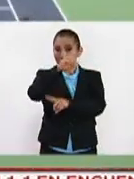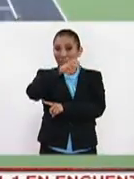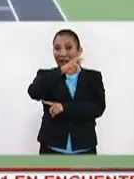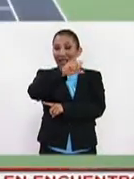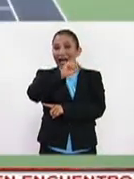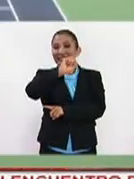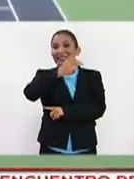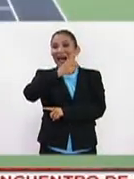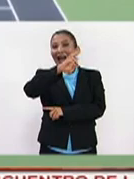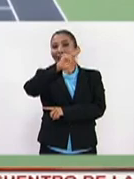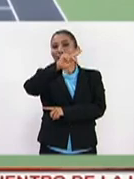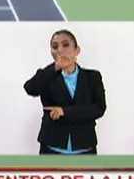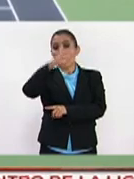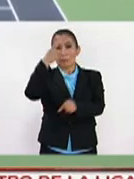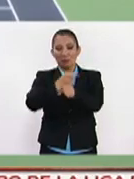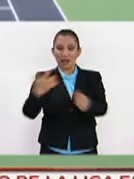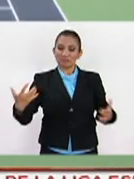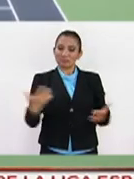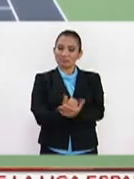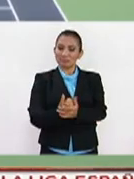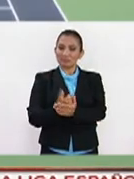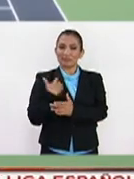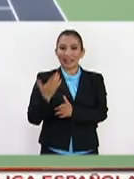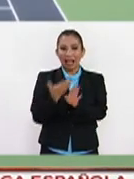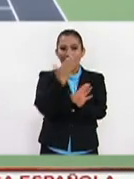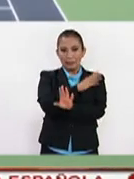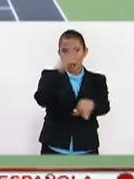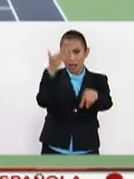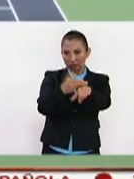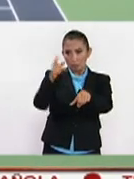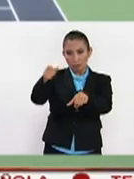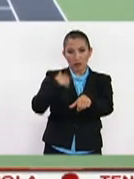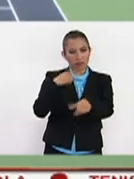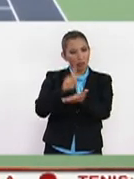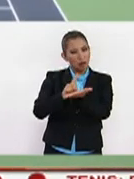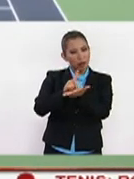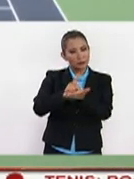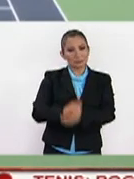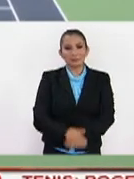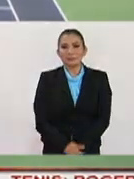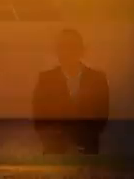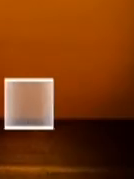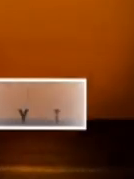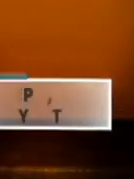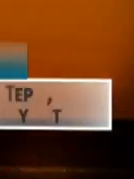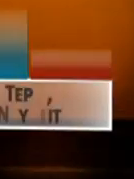María Sharapova conquista su primer título desde la sanción por dopaje.